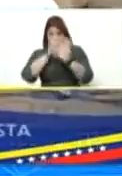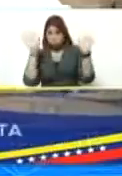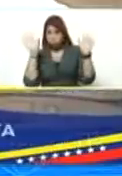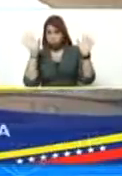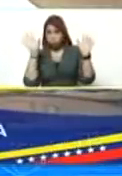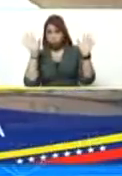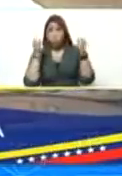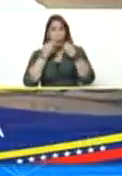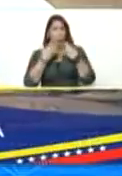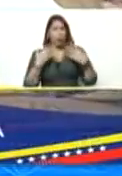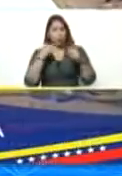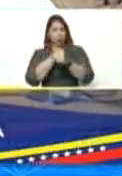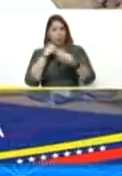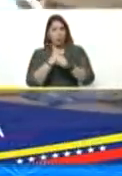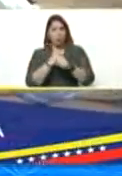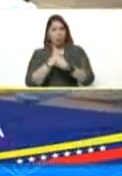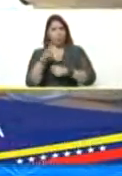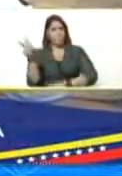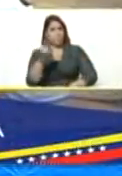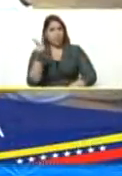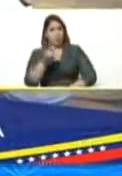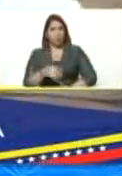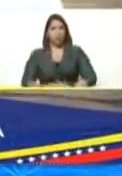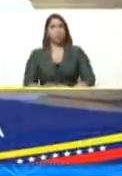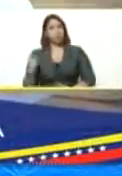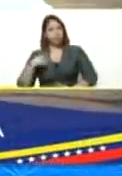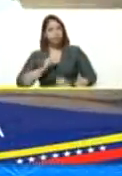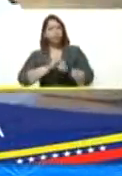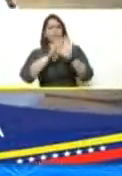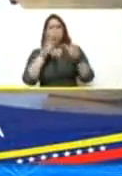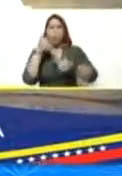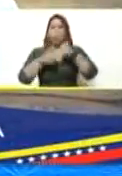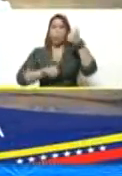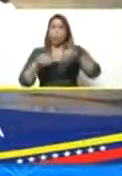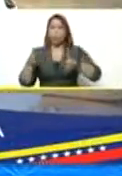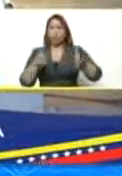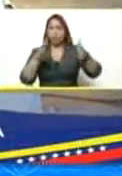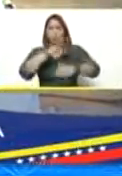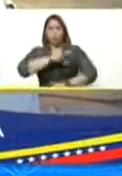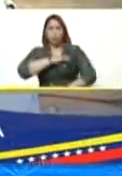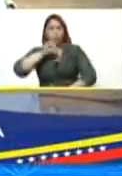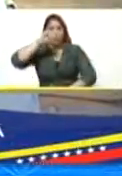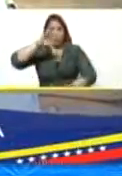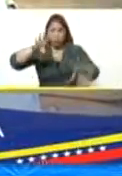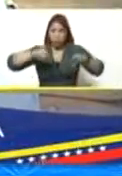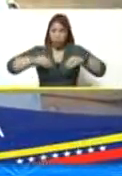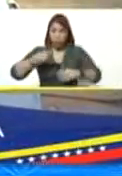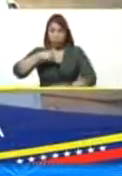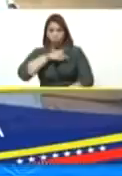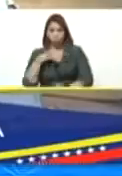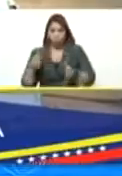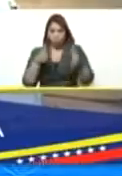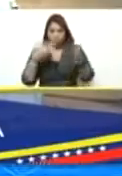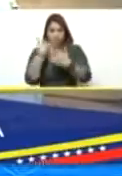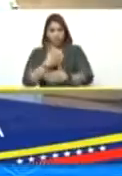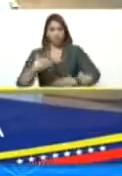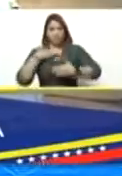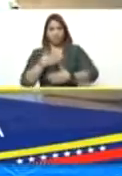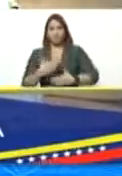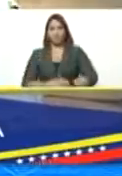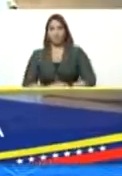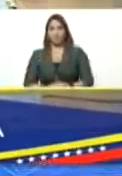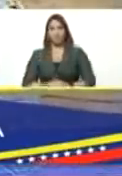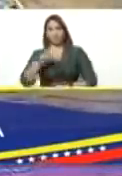Bien bueno que la clase obrera venezolana tiene clara la vía al socialismo que hemos tomado, la vía de la calidad, de